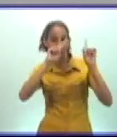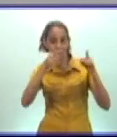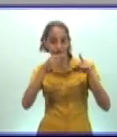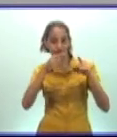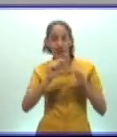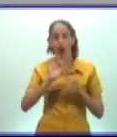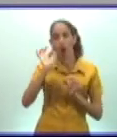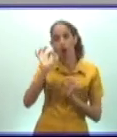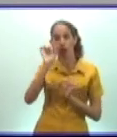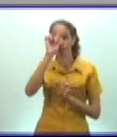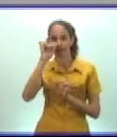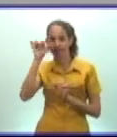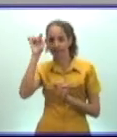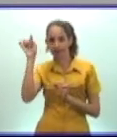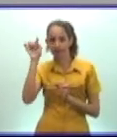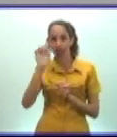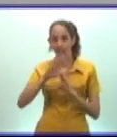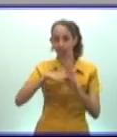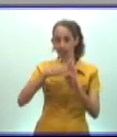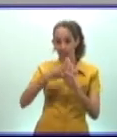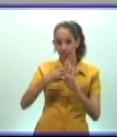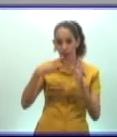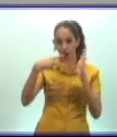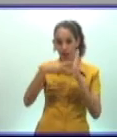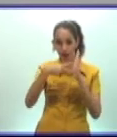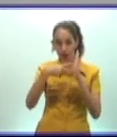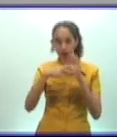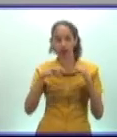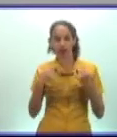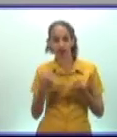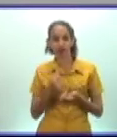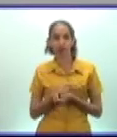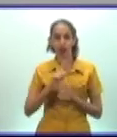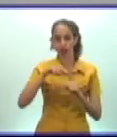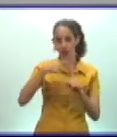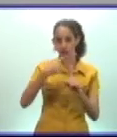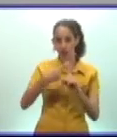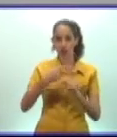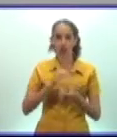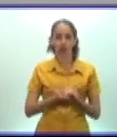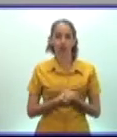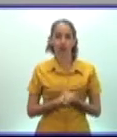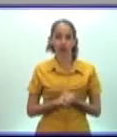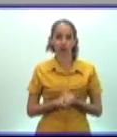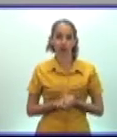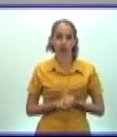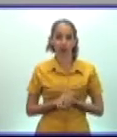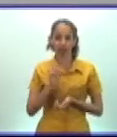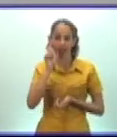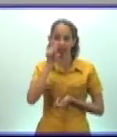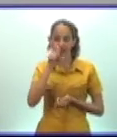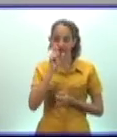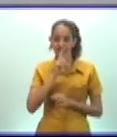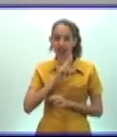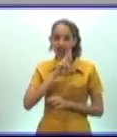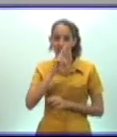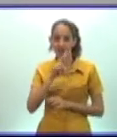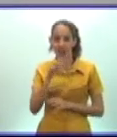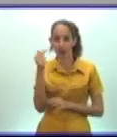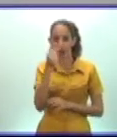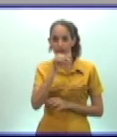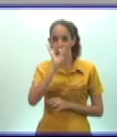y resolvemos el ejercicio y ya saben que nos tiene que dar menos